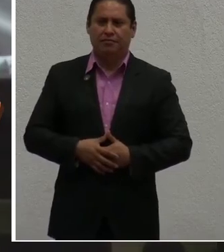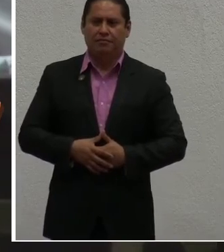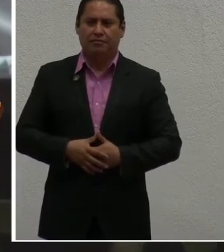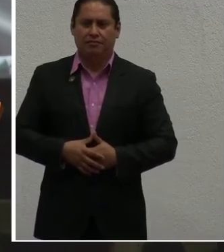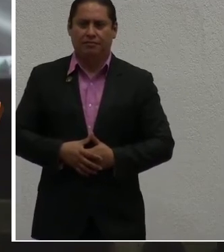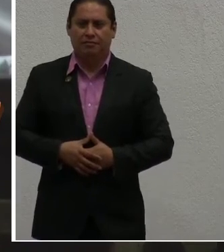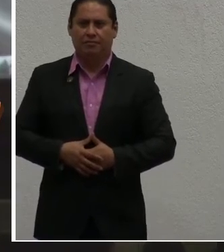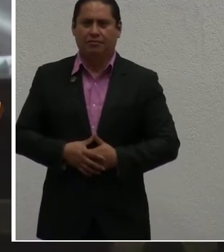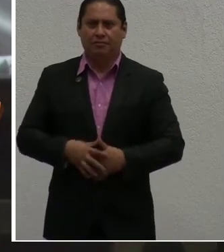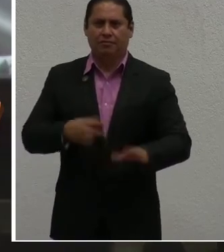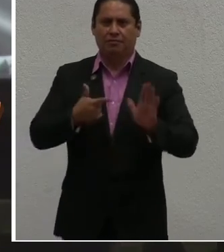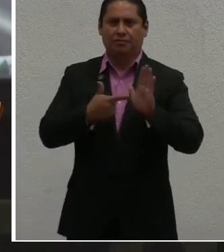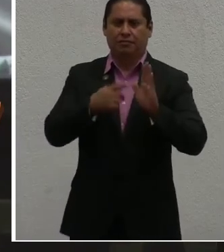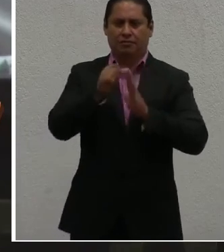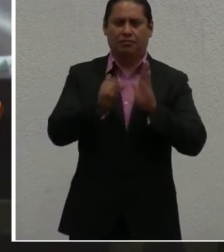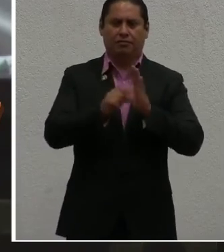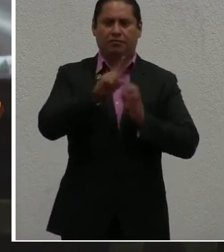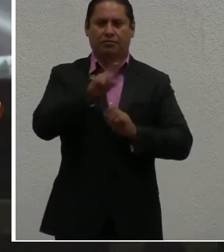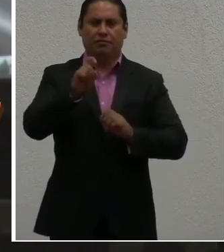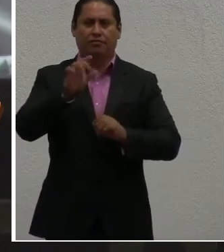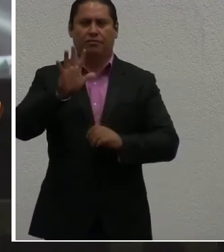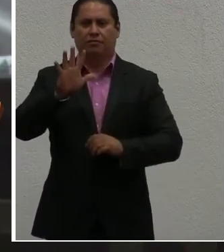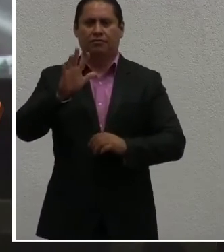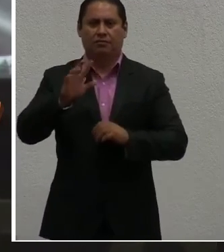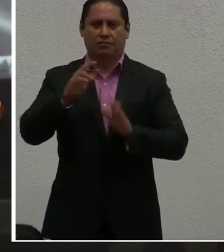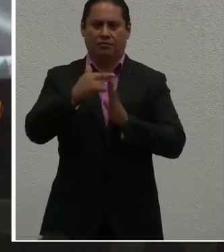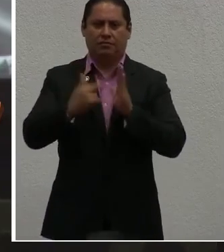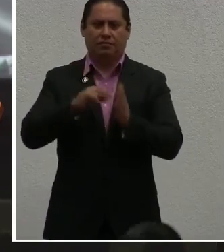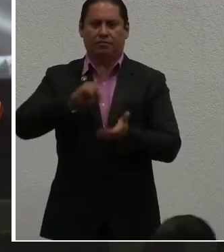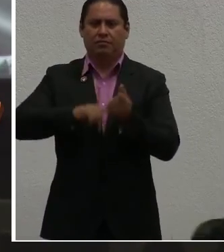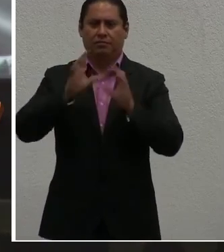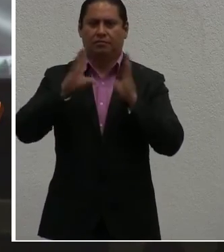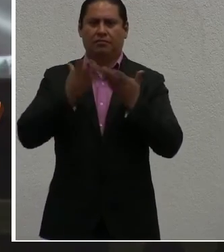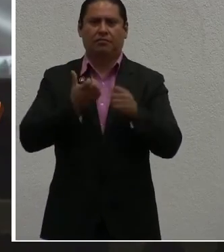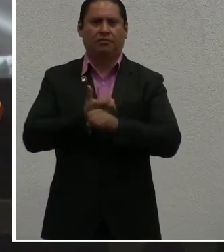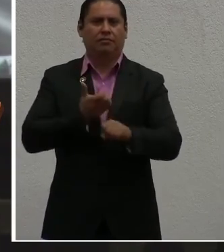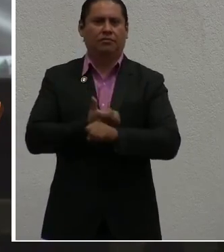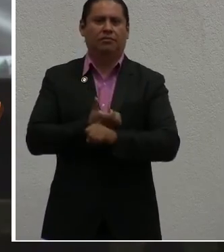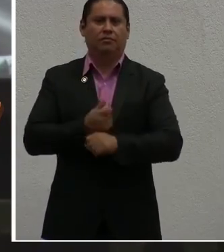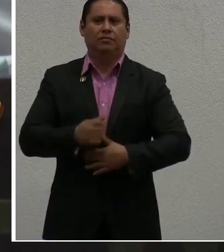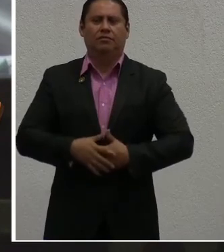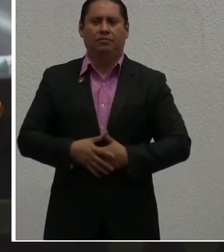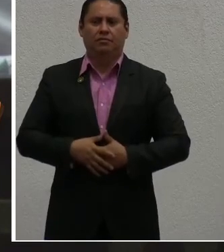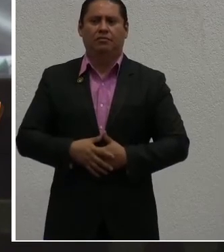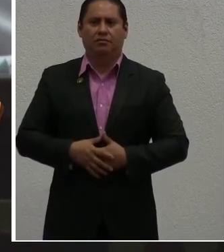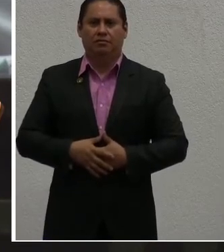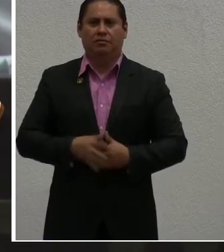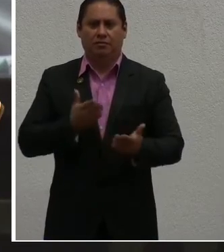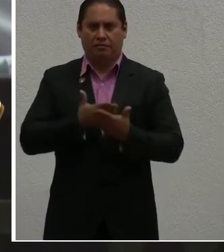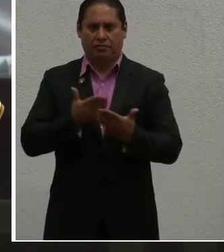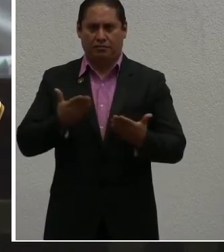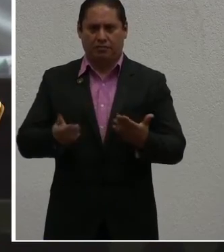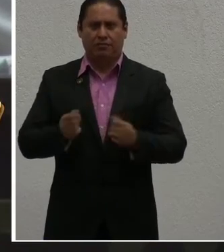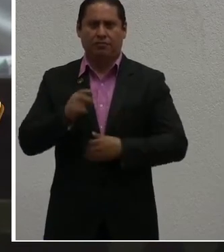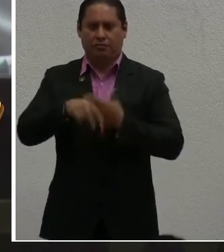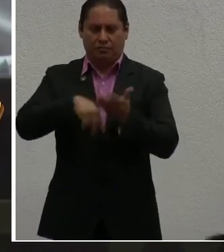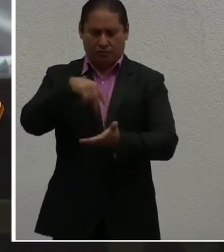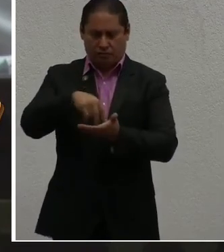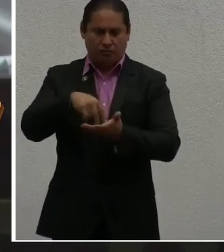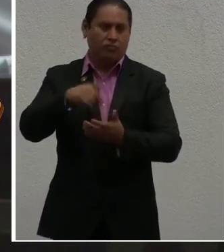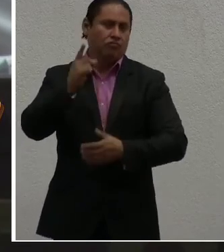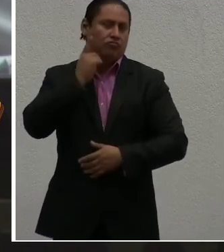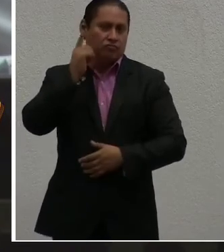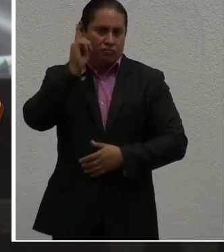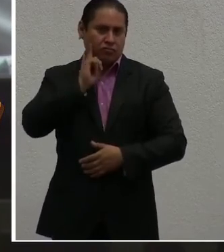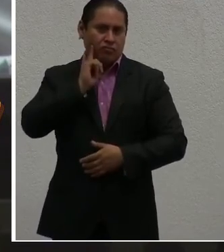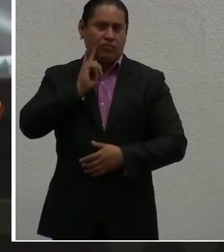Ratificación. Con fundamento en el artículo 105 del Reglamento Interior de este propio Congreso del Estado, se le concede el uso de la palabra a la diputada